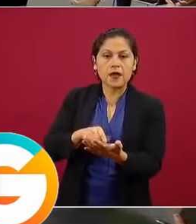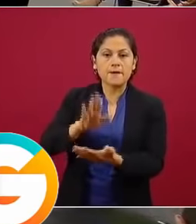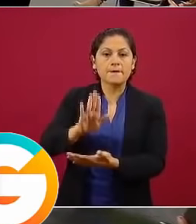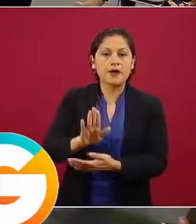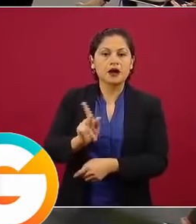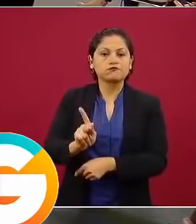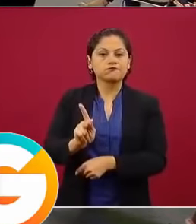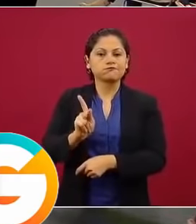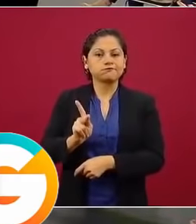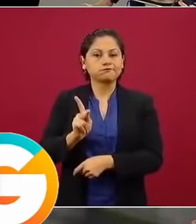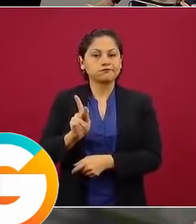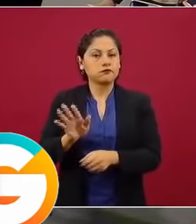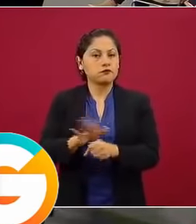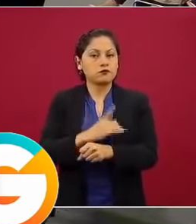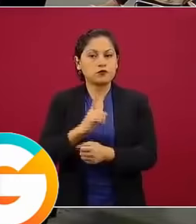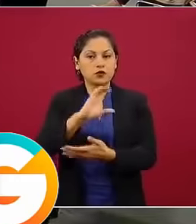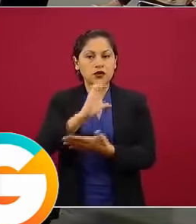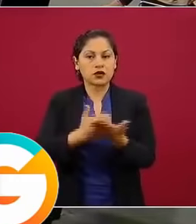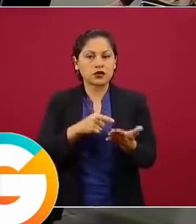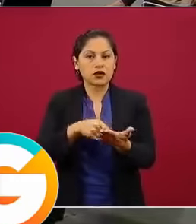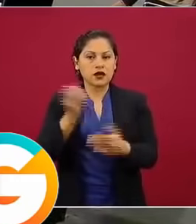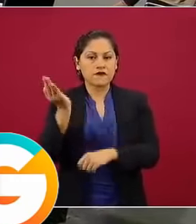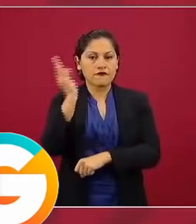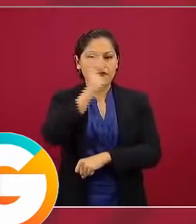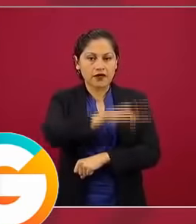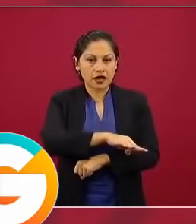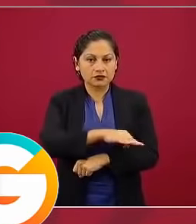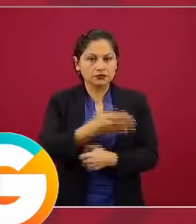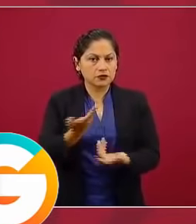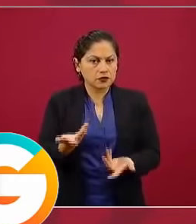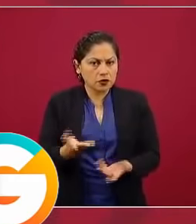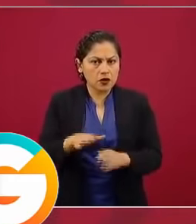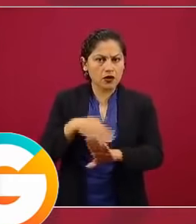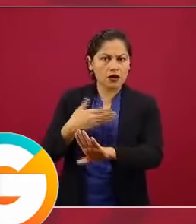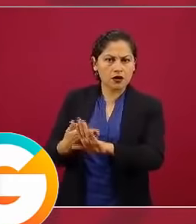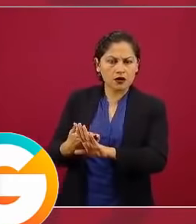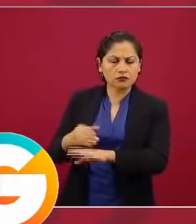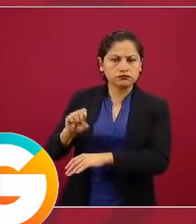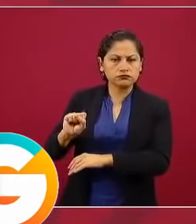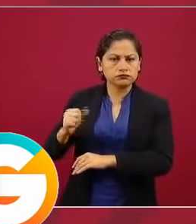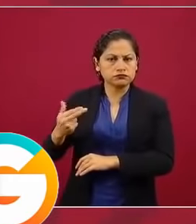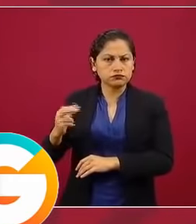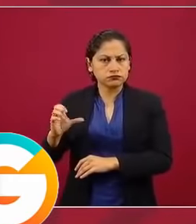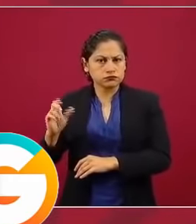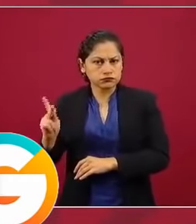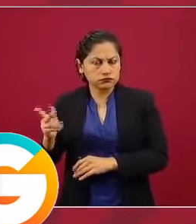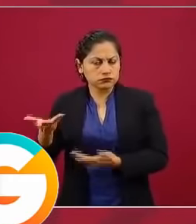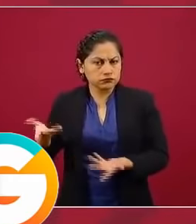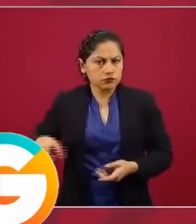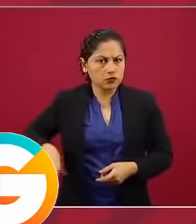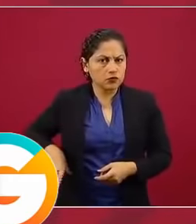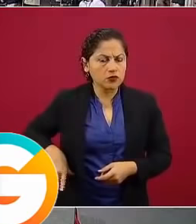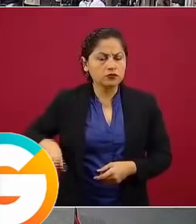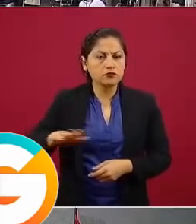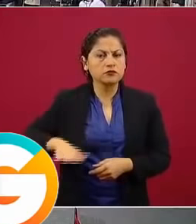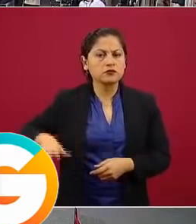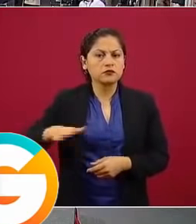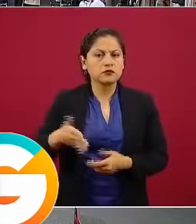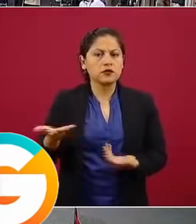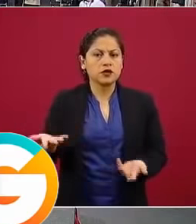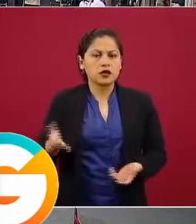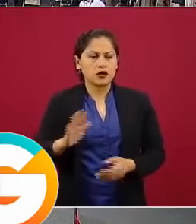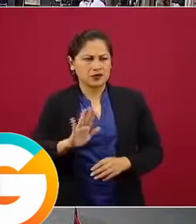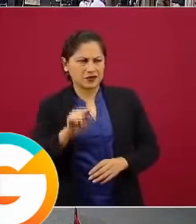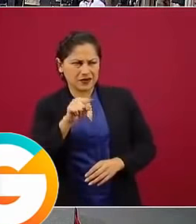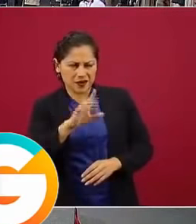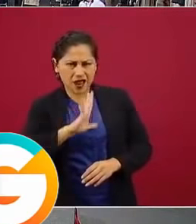un daño a la hacienda pública. ¿Ya tienes estimado el daño directo? Tenemos estimado el daño.